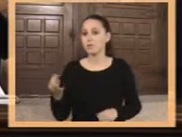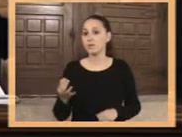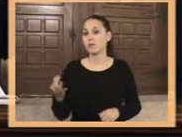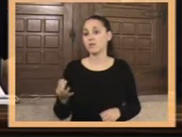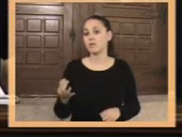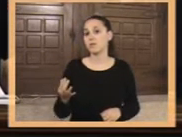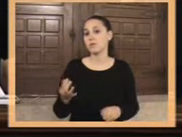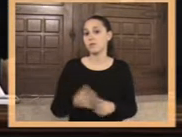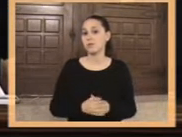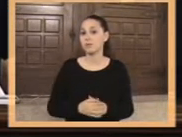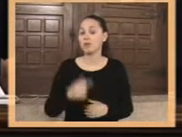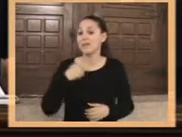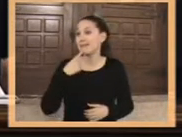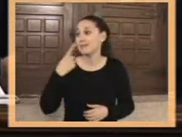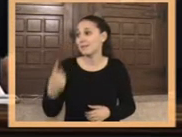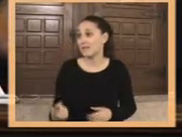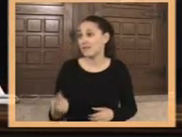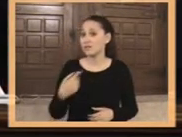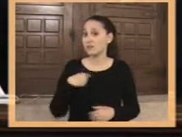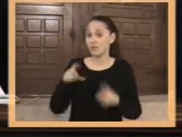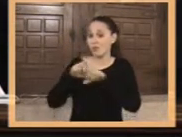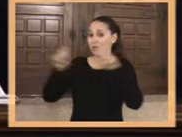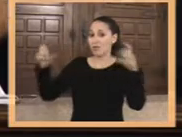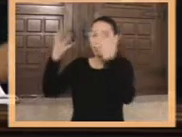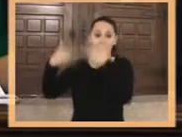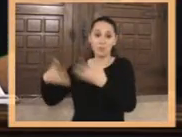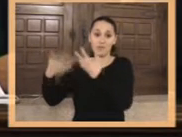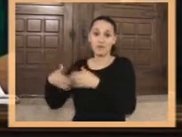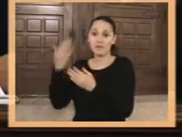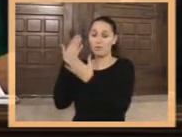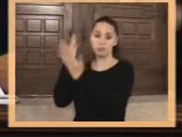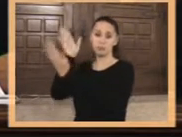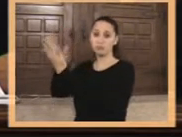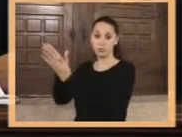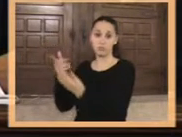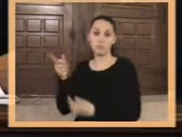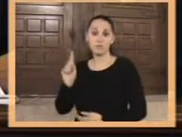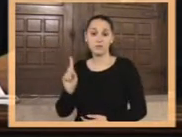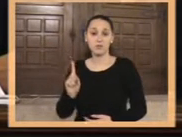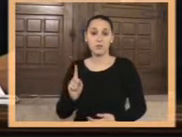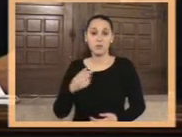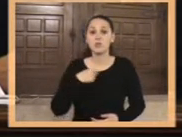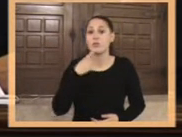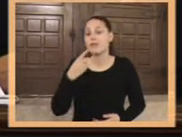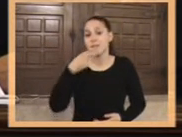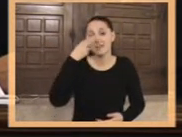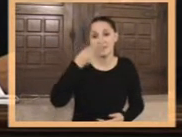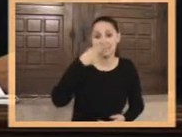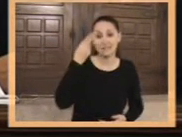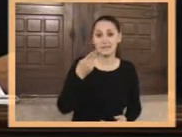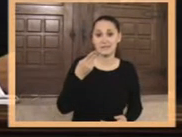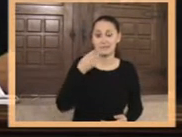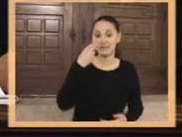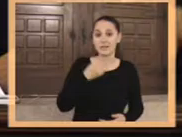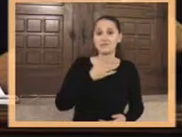señor Hernández, no es enfrentarme a ninguna administración. Es decir, lo que pienso y defender los intereses de mi ciudad. Defender los intereses de mi